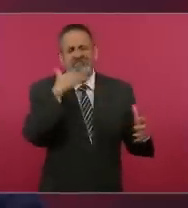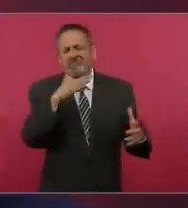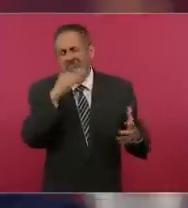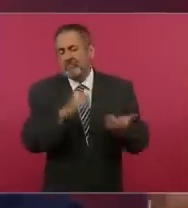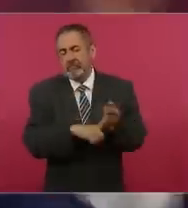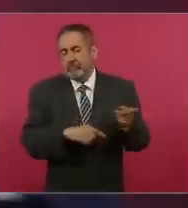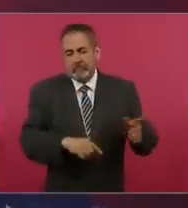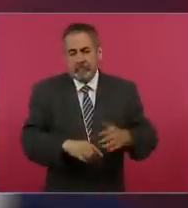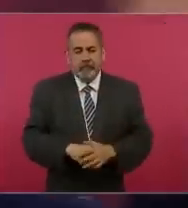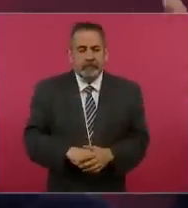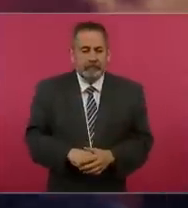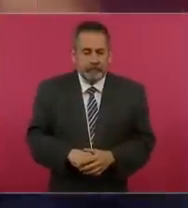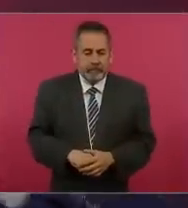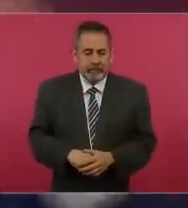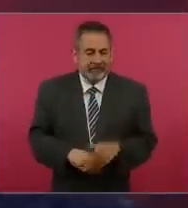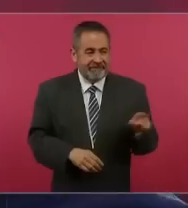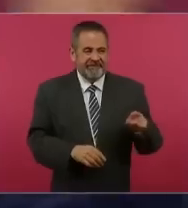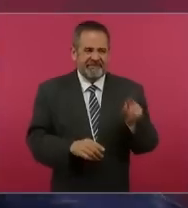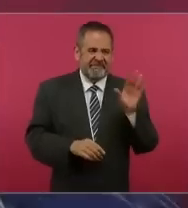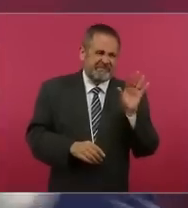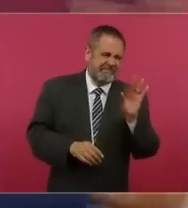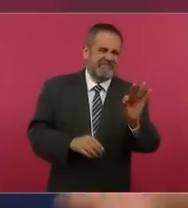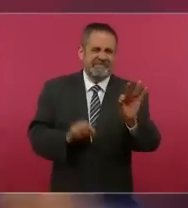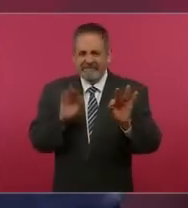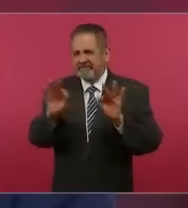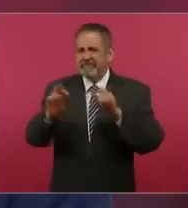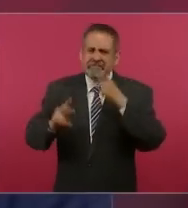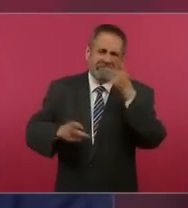es cierto y bombardean